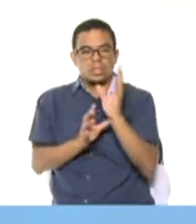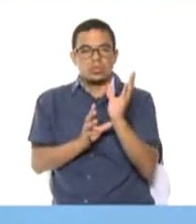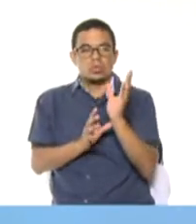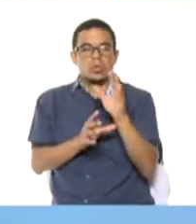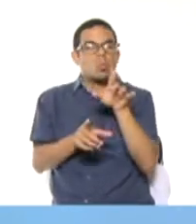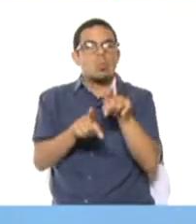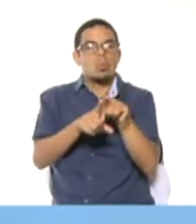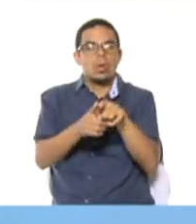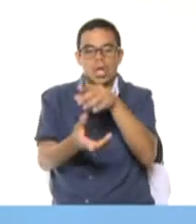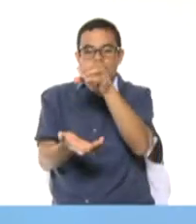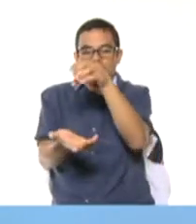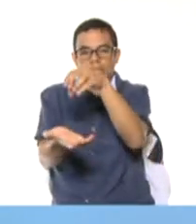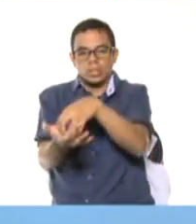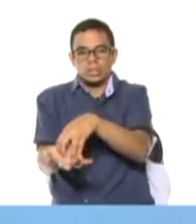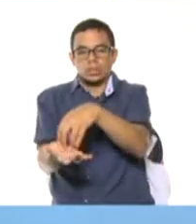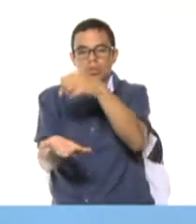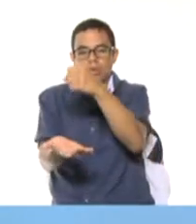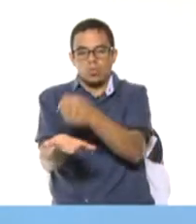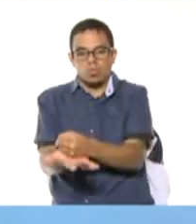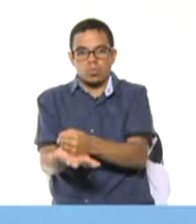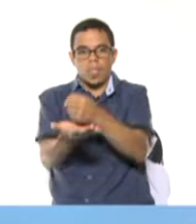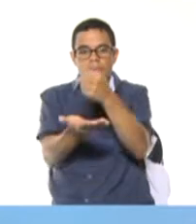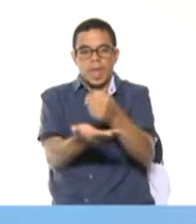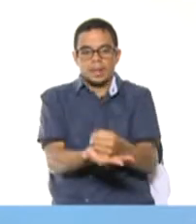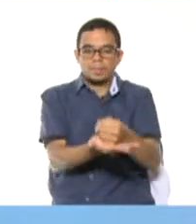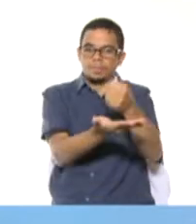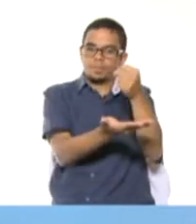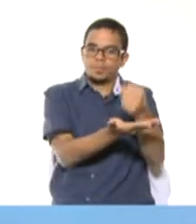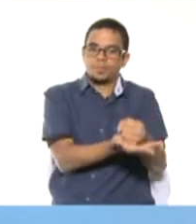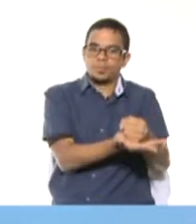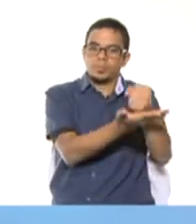sellos. En este caso,